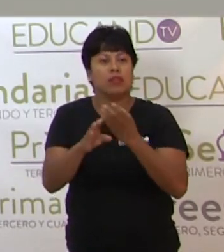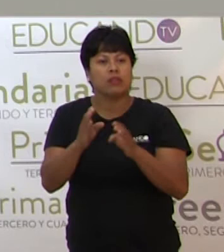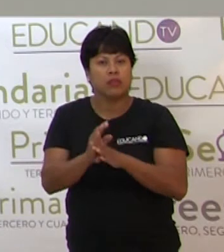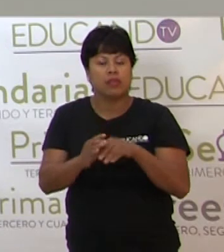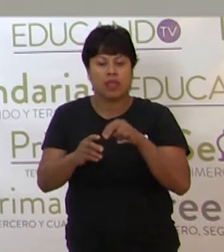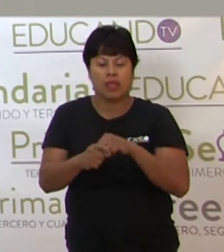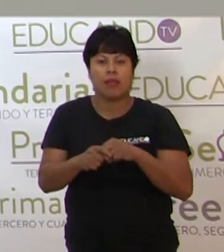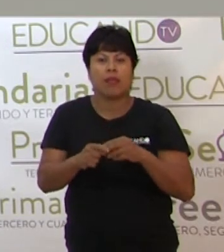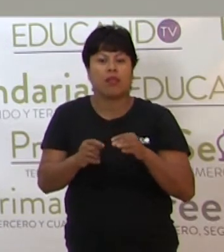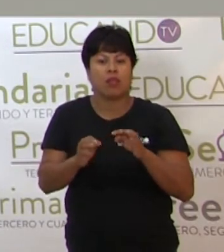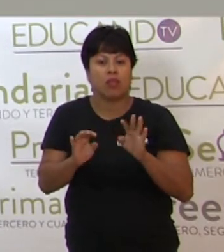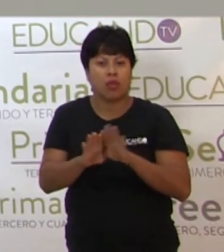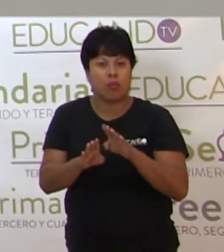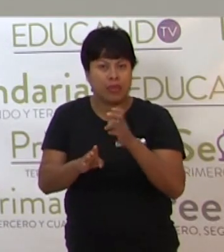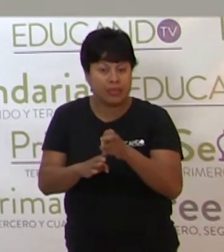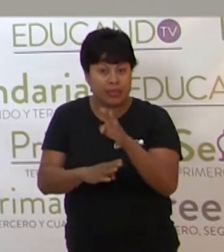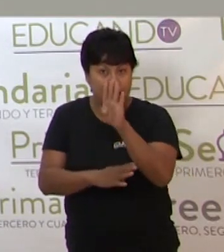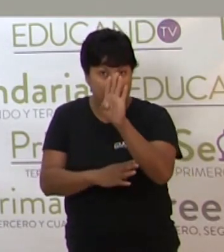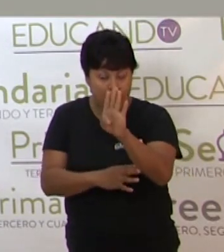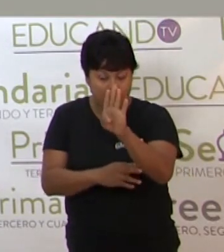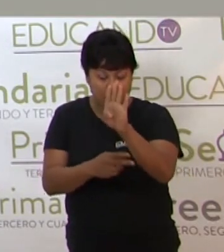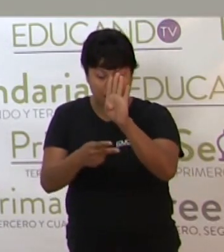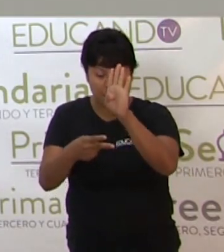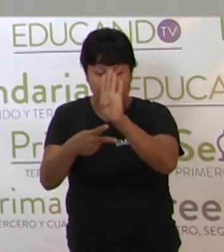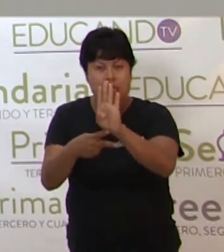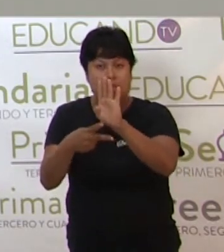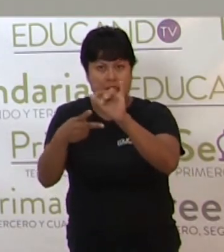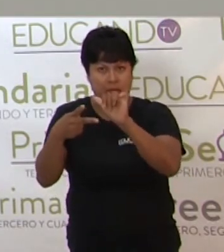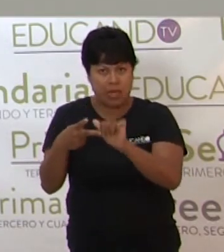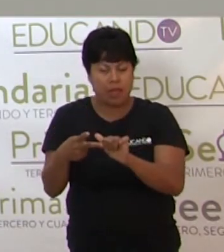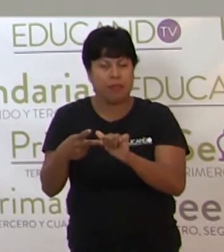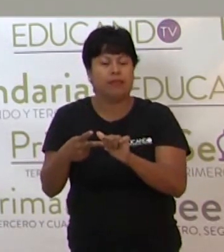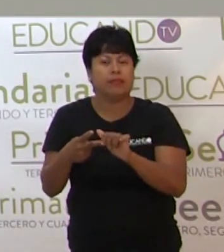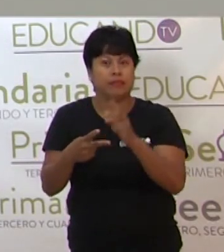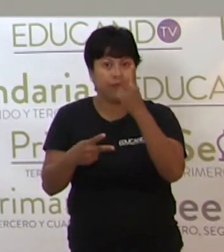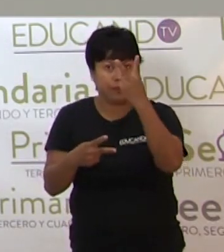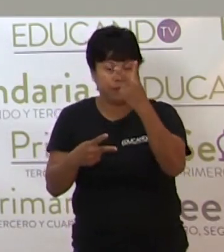en base al ángulo B y al ángulo A, ¿sí?,